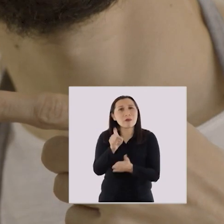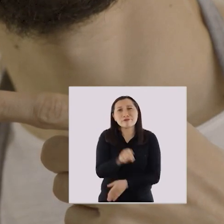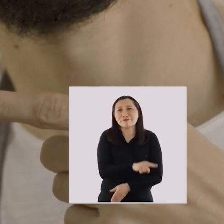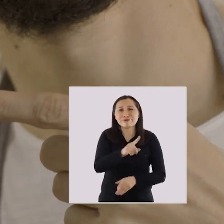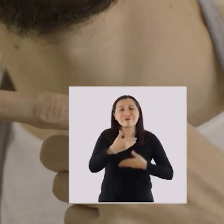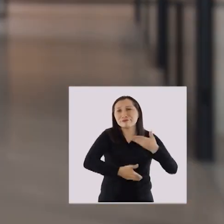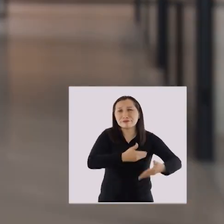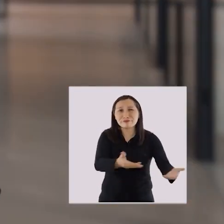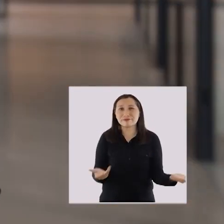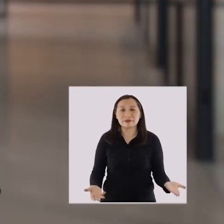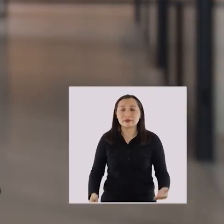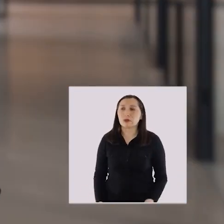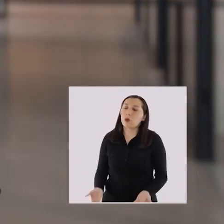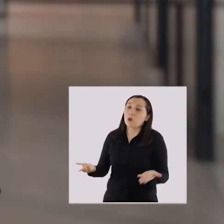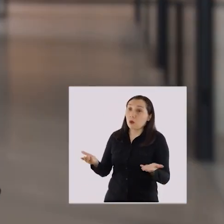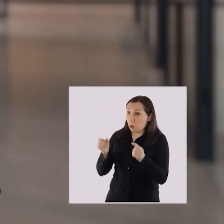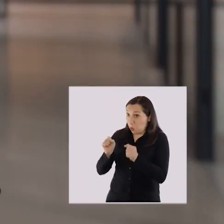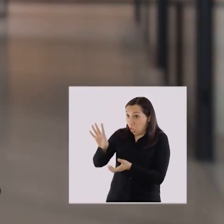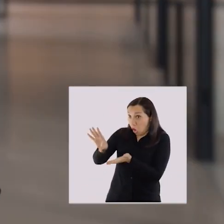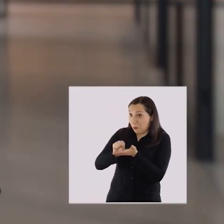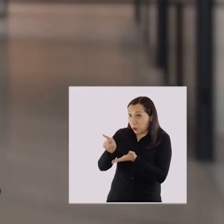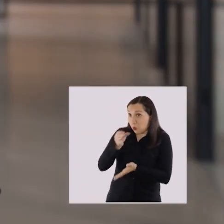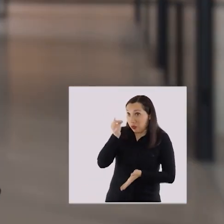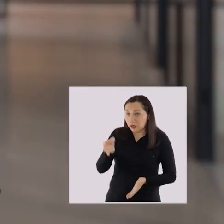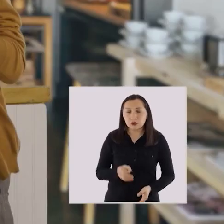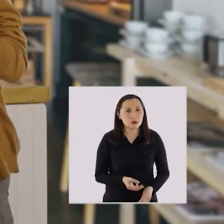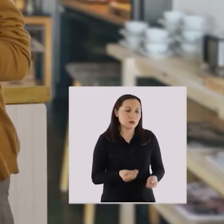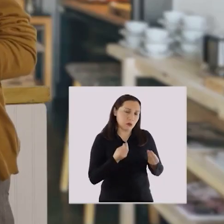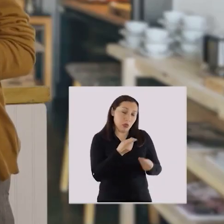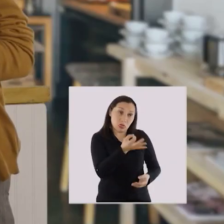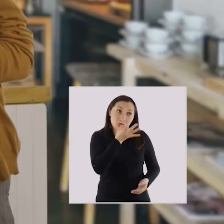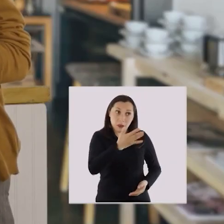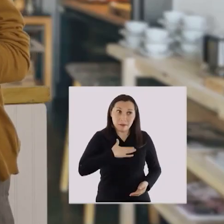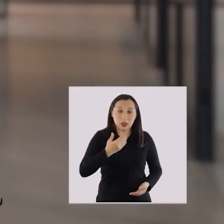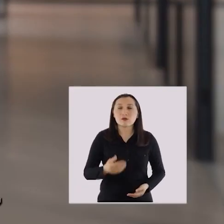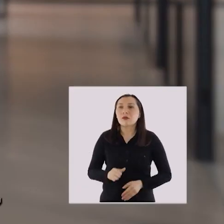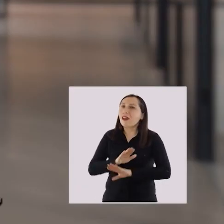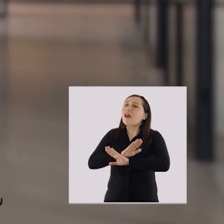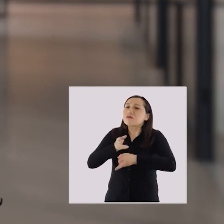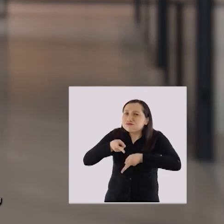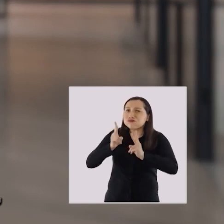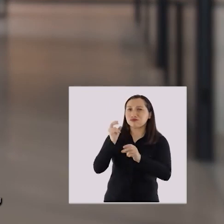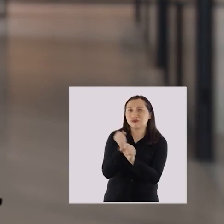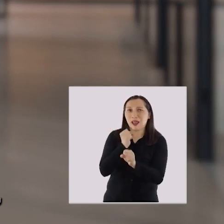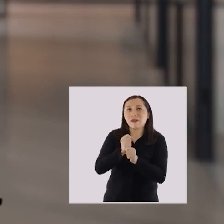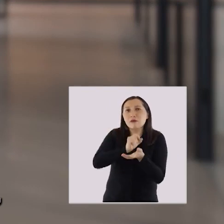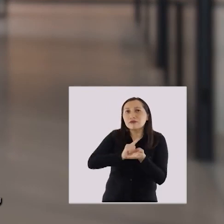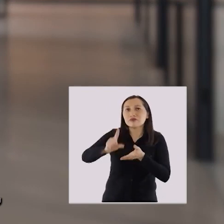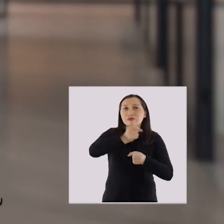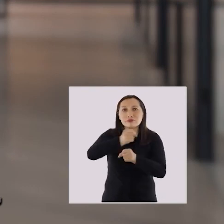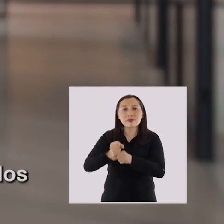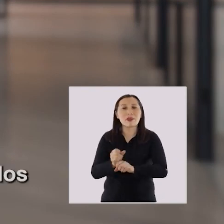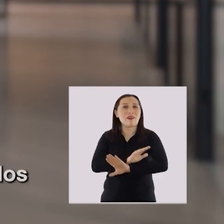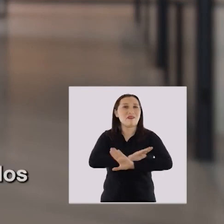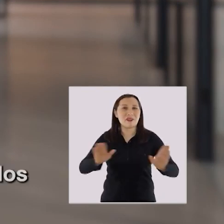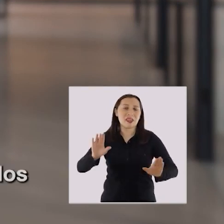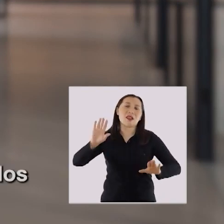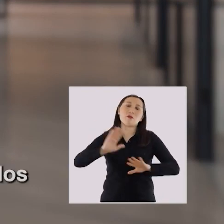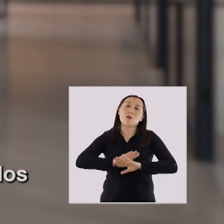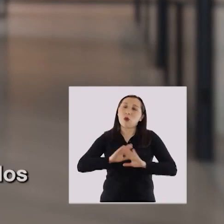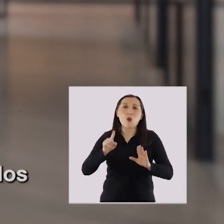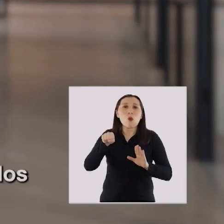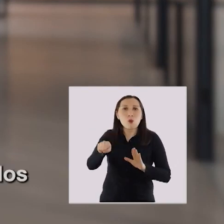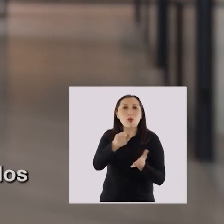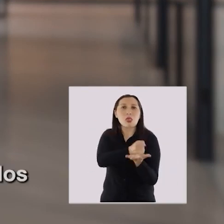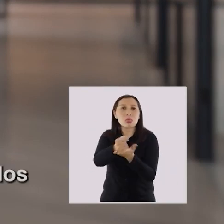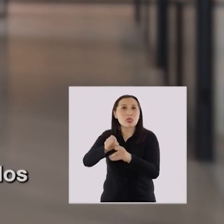trámites inútiles. Oiga, pero ¿y me deja usar su frase? Pero digan que es mía. Dejen trabajar a los emprendedores. Terminemos de una